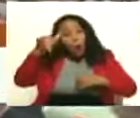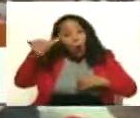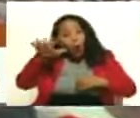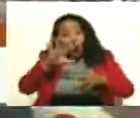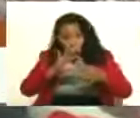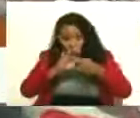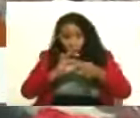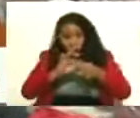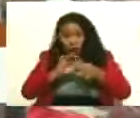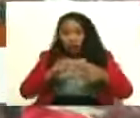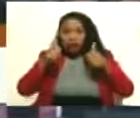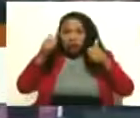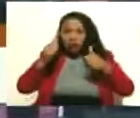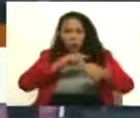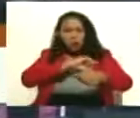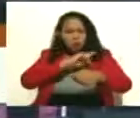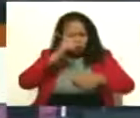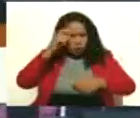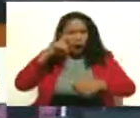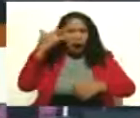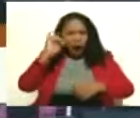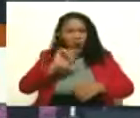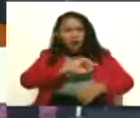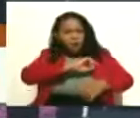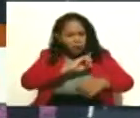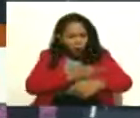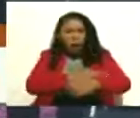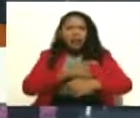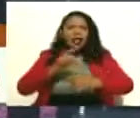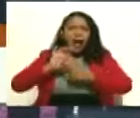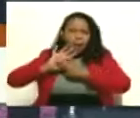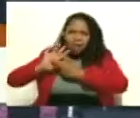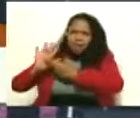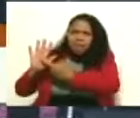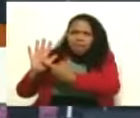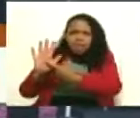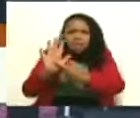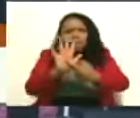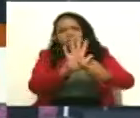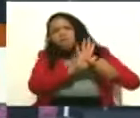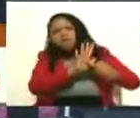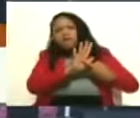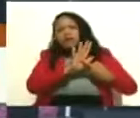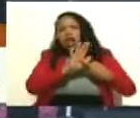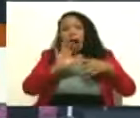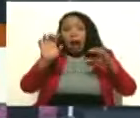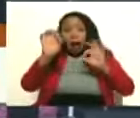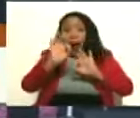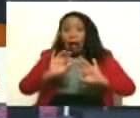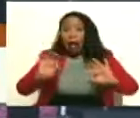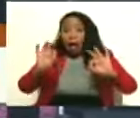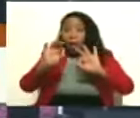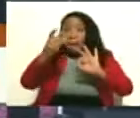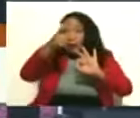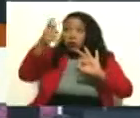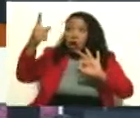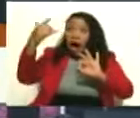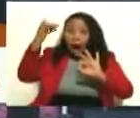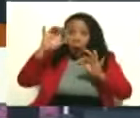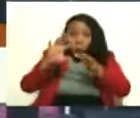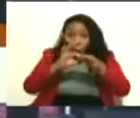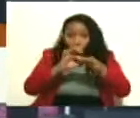pueblo poderoso, es un pueblo invencible, es un pueblo que da ejemplo. Nadie se mete con ellos cuando están